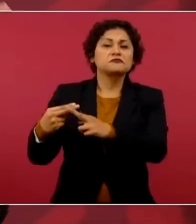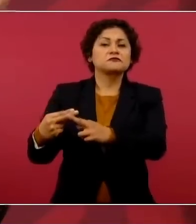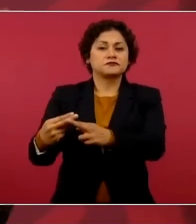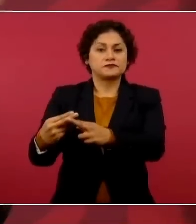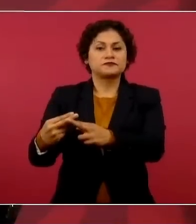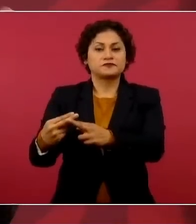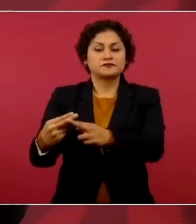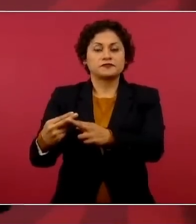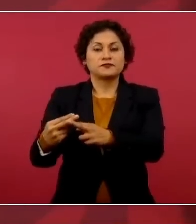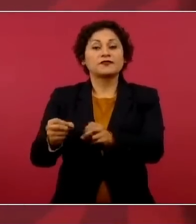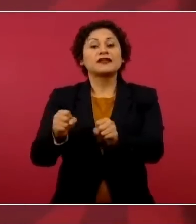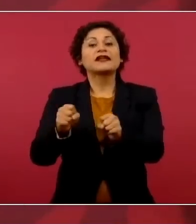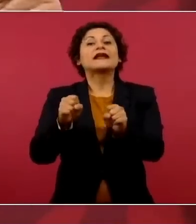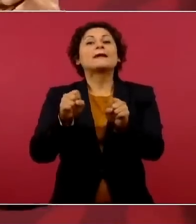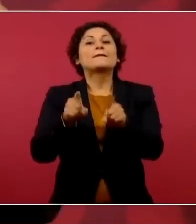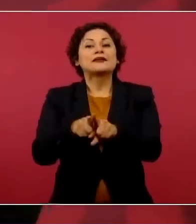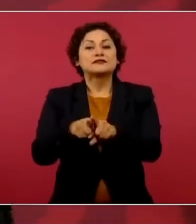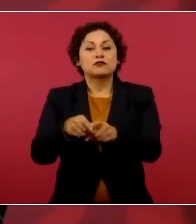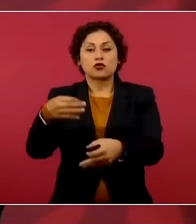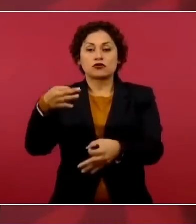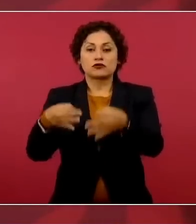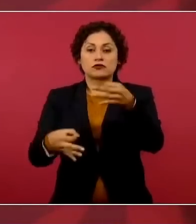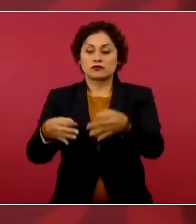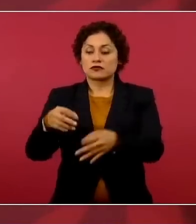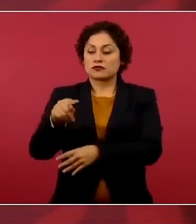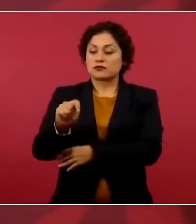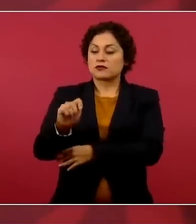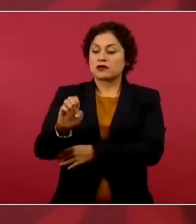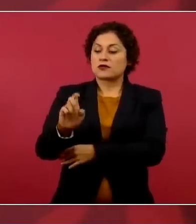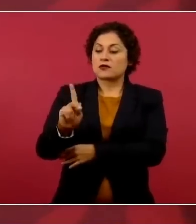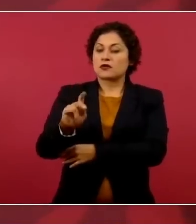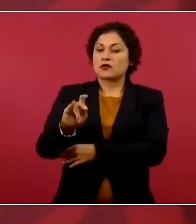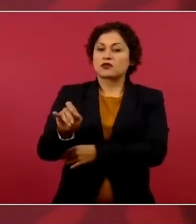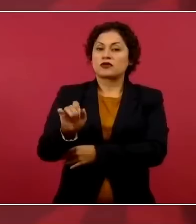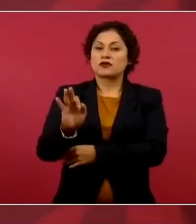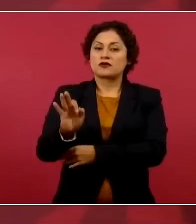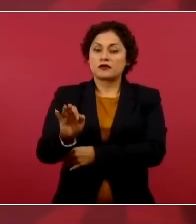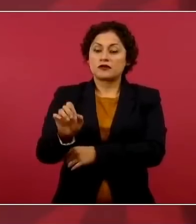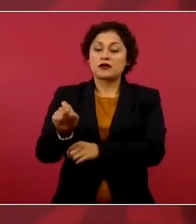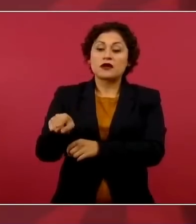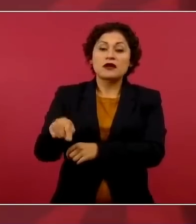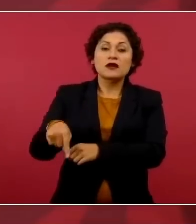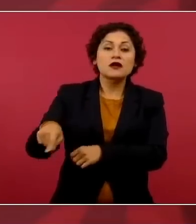magistrados del Tribunal Electoral, lo mismo, es un reparto.